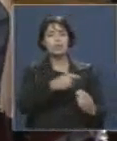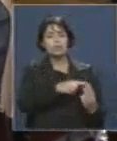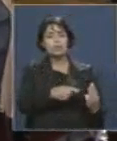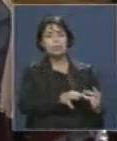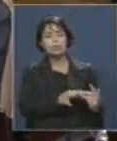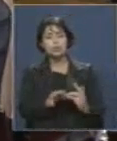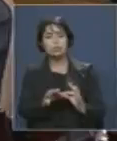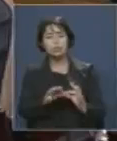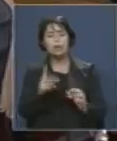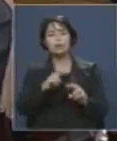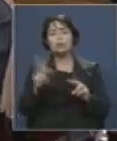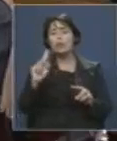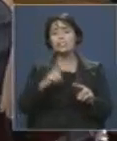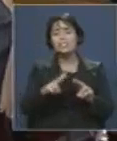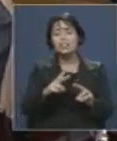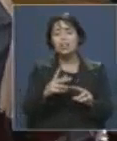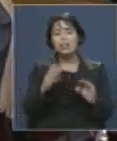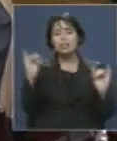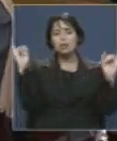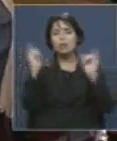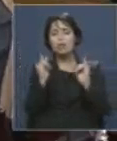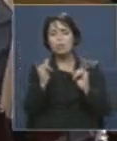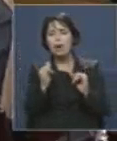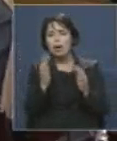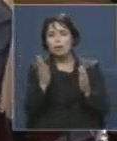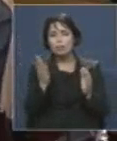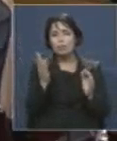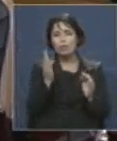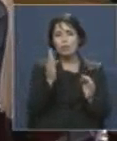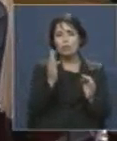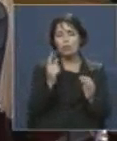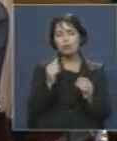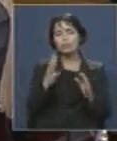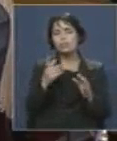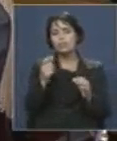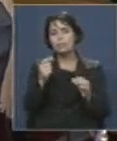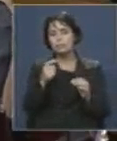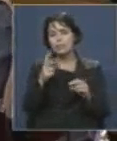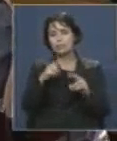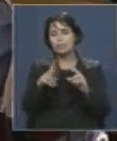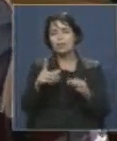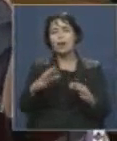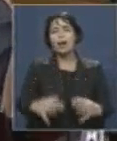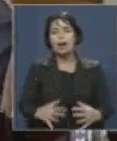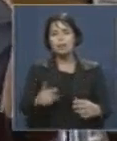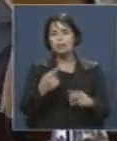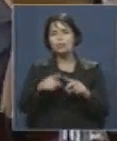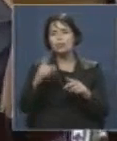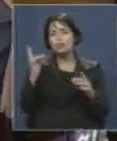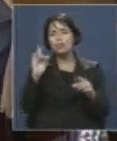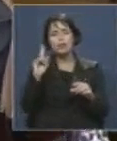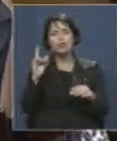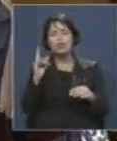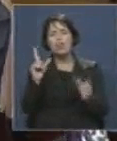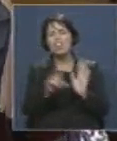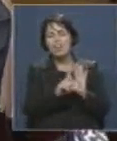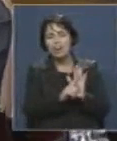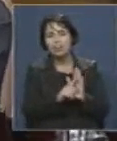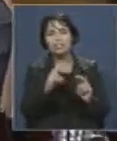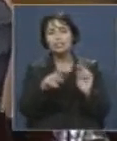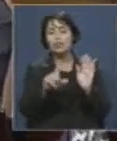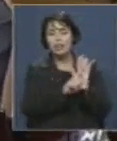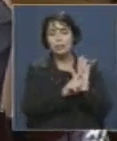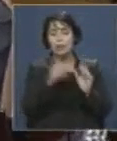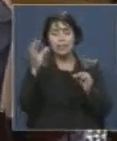clandestinos, para salvar la vida de muchas mujeres y evitar que inescrupulosos, con y sin título, realizaran este tipo de procedimientos. Esta ley se hizo para